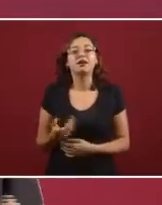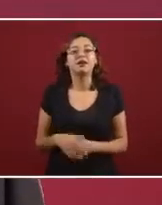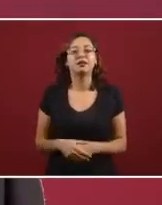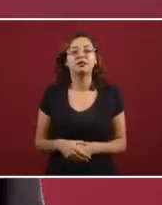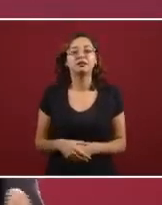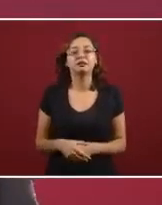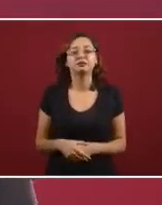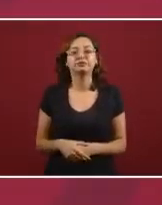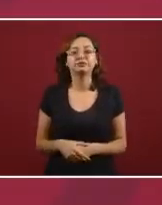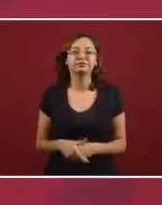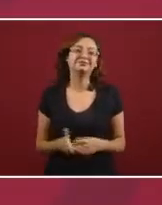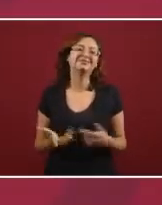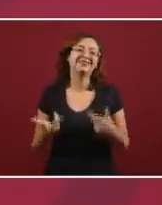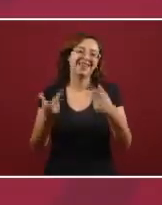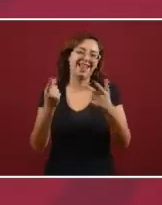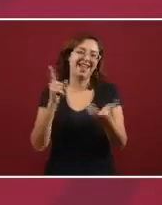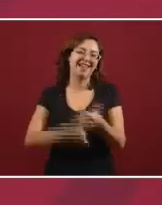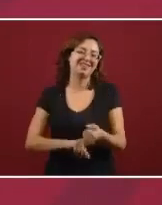el gran negocio